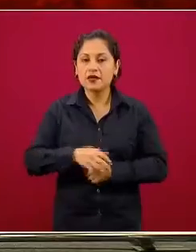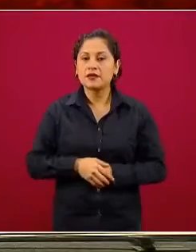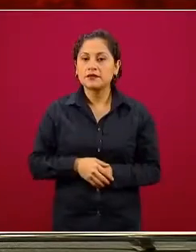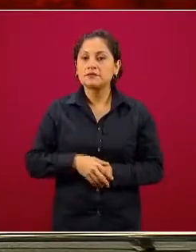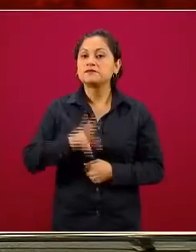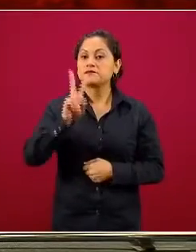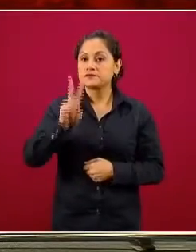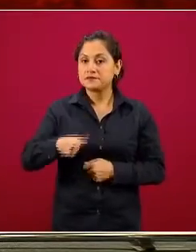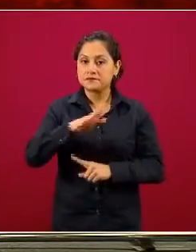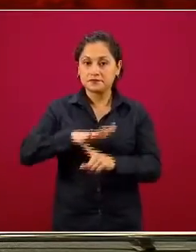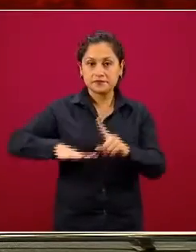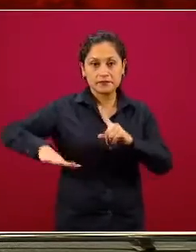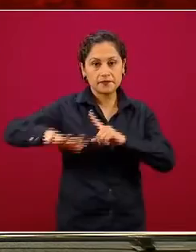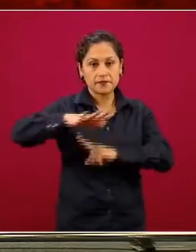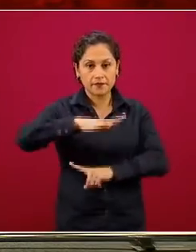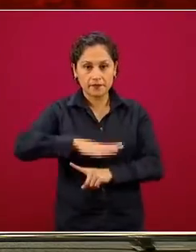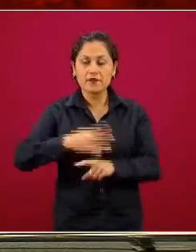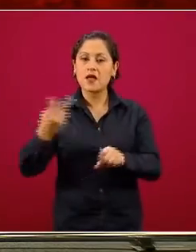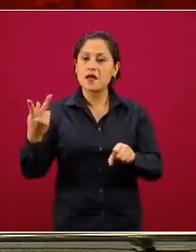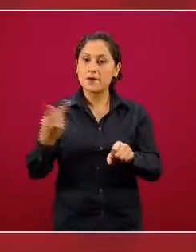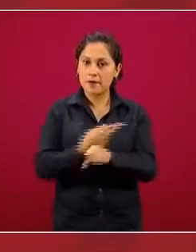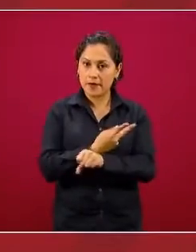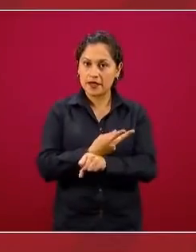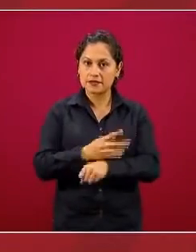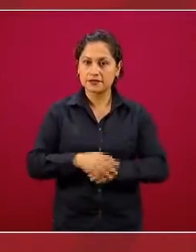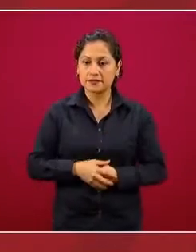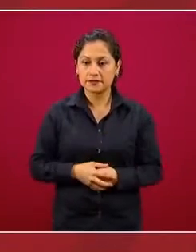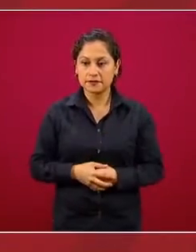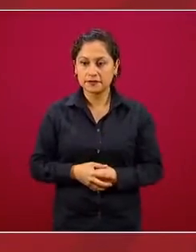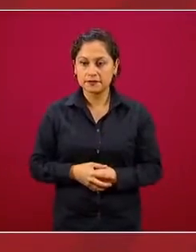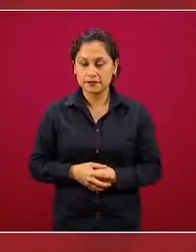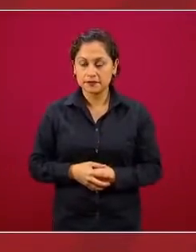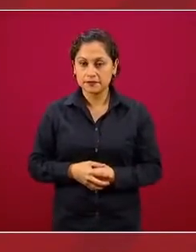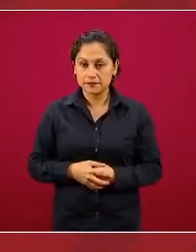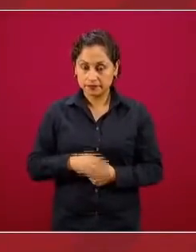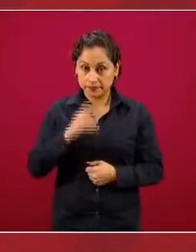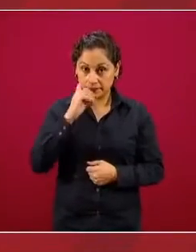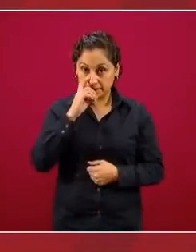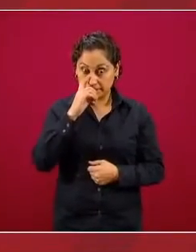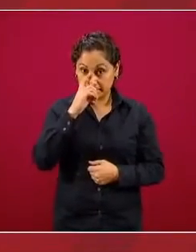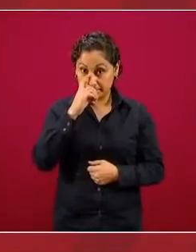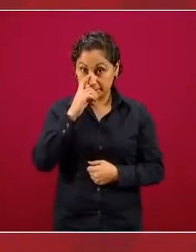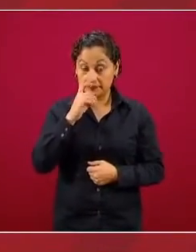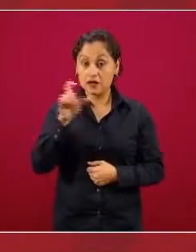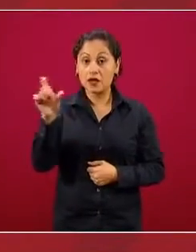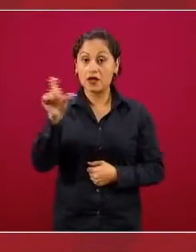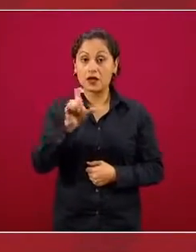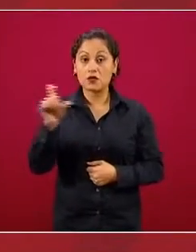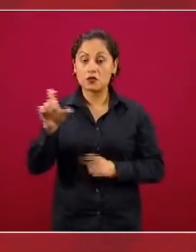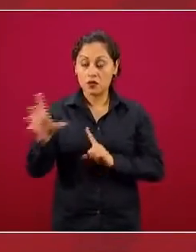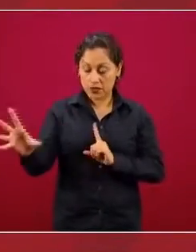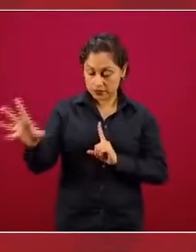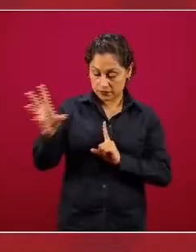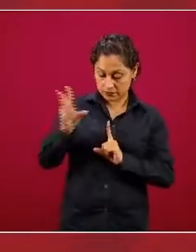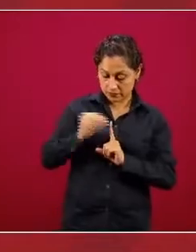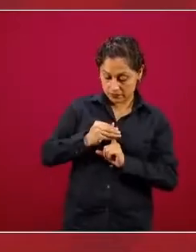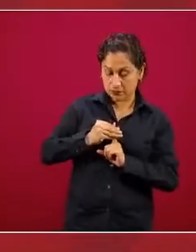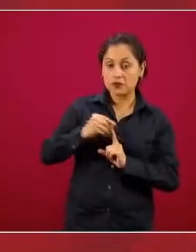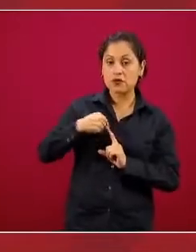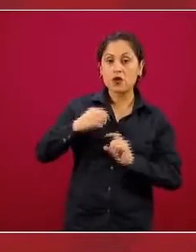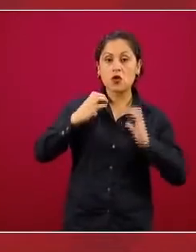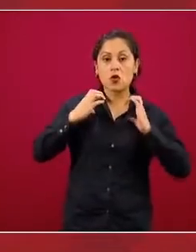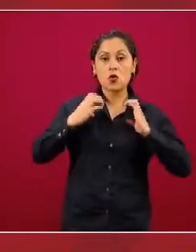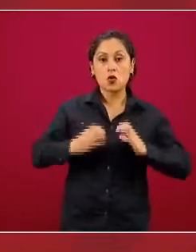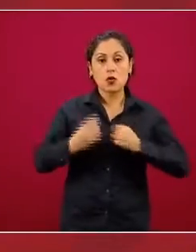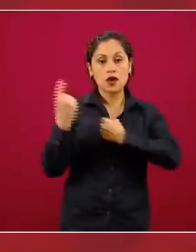en las poblaciones en las que la resistencia a la infección, que proviene de la inmunidad, la respuesta del